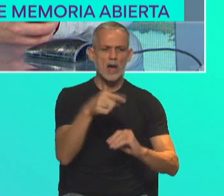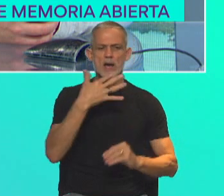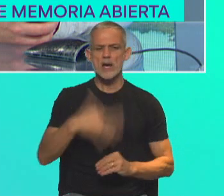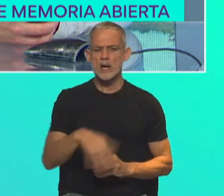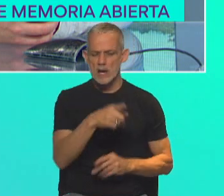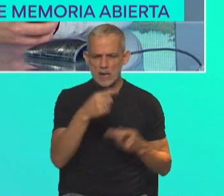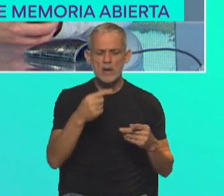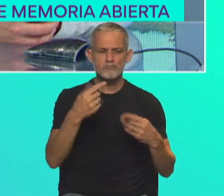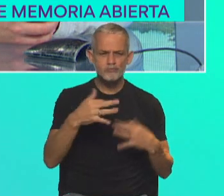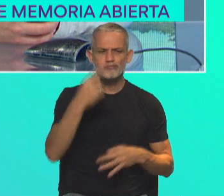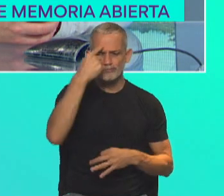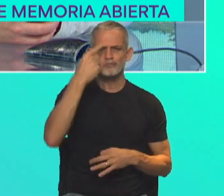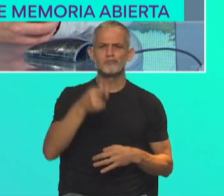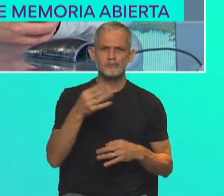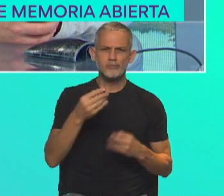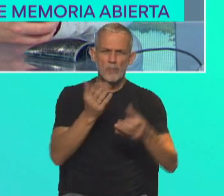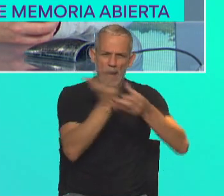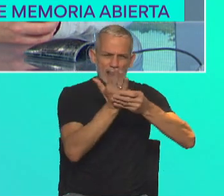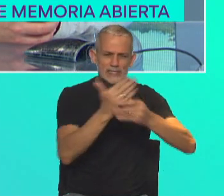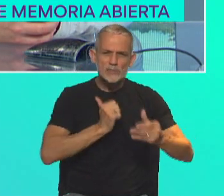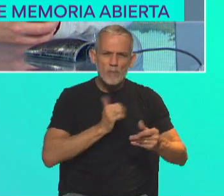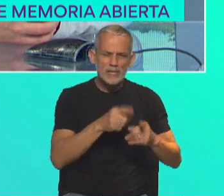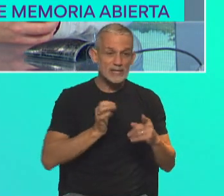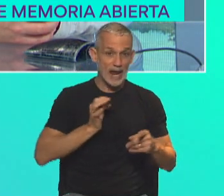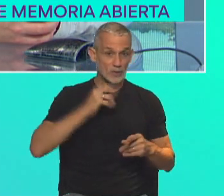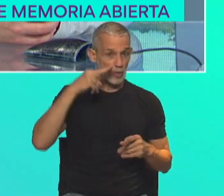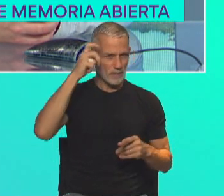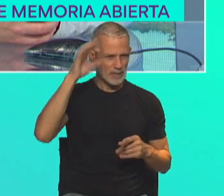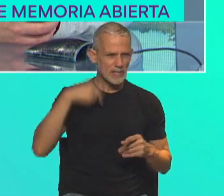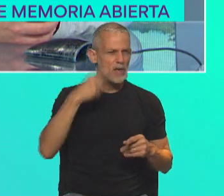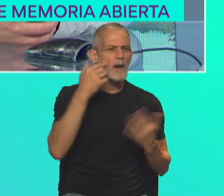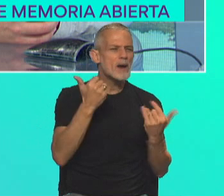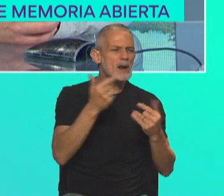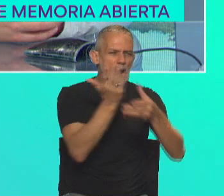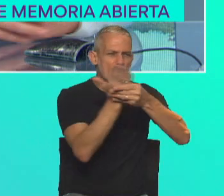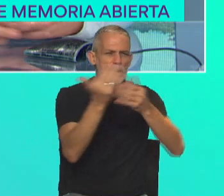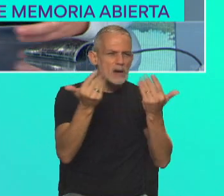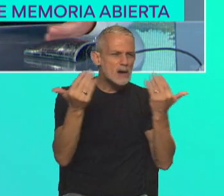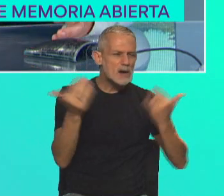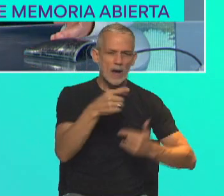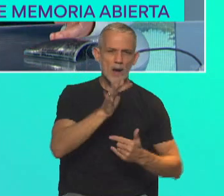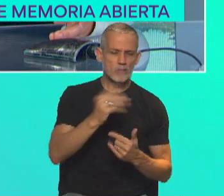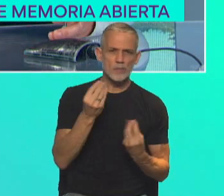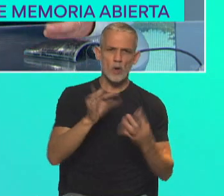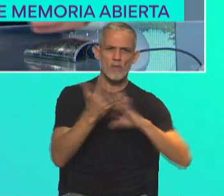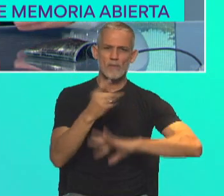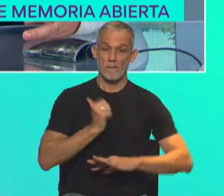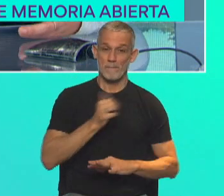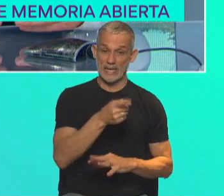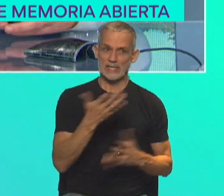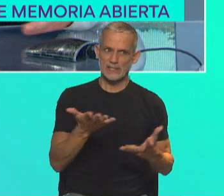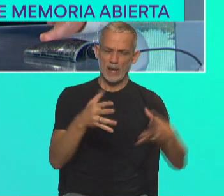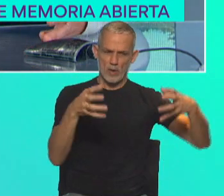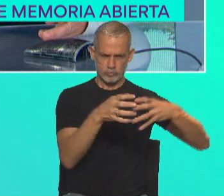gran parte de la posibilidad de ingresar a los archivos militares a partir del 2010, que tiene que ver con todo el aparato represivo